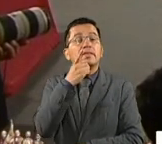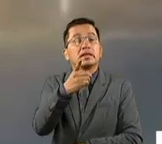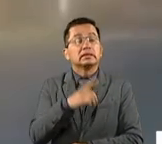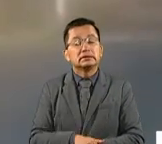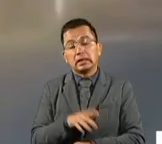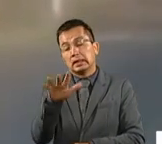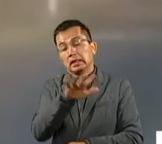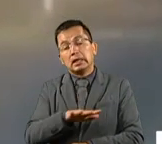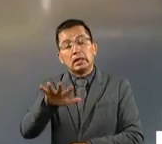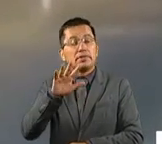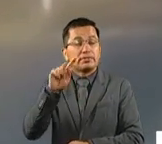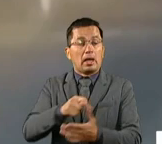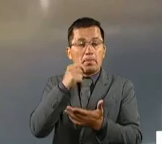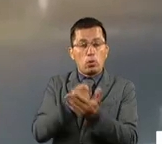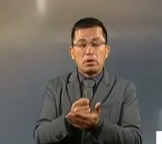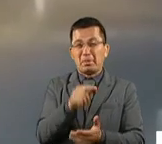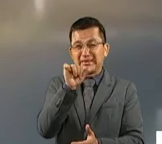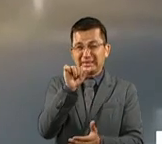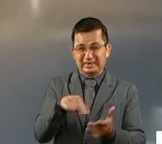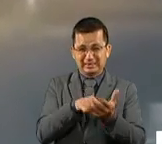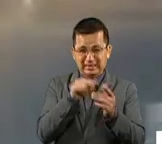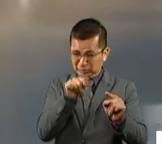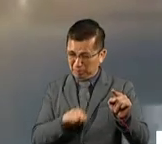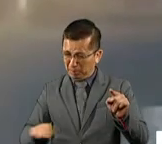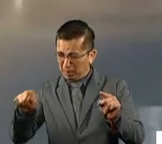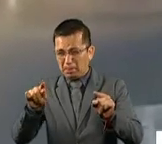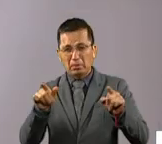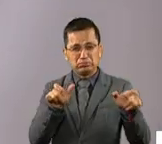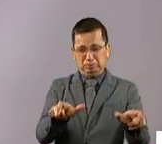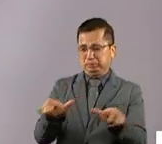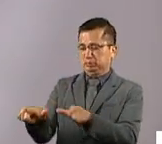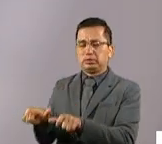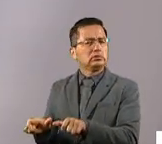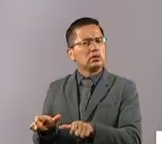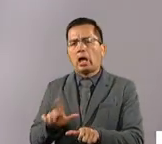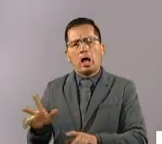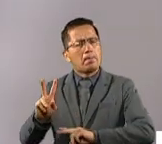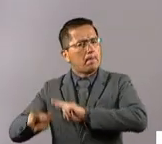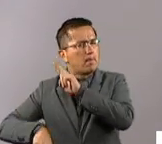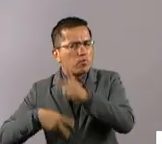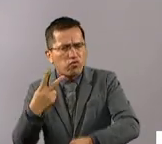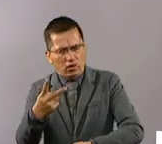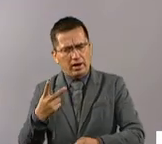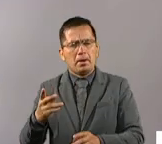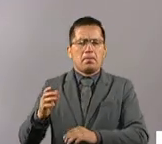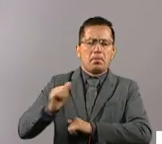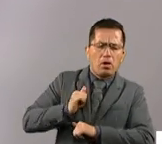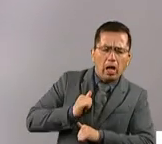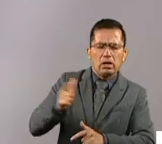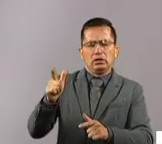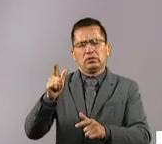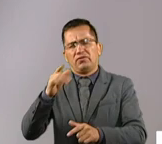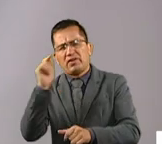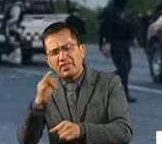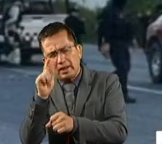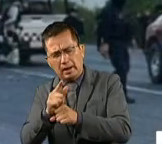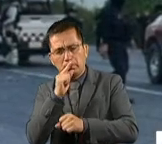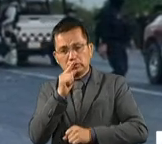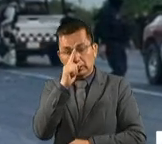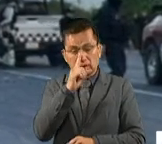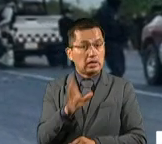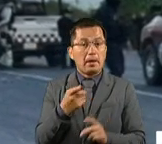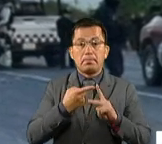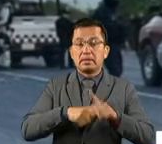bloqueos reportados en Tamaulipas ya fueron erradicados por autoridades locales y federales. Informó que este martes inició una operación con